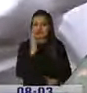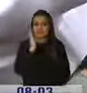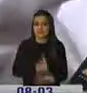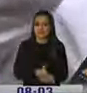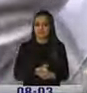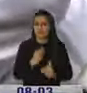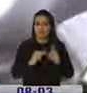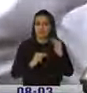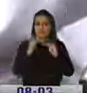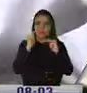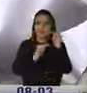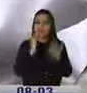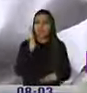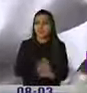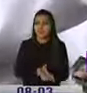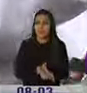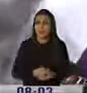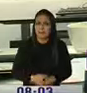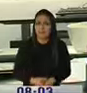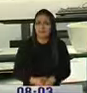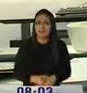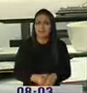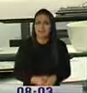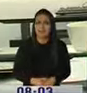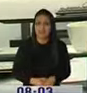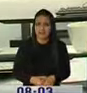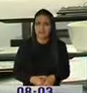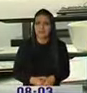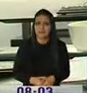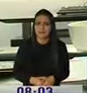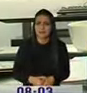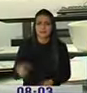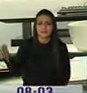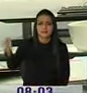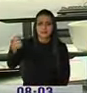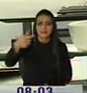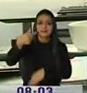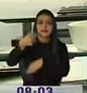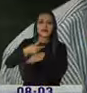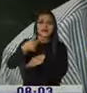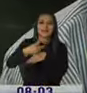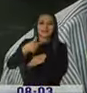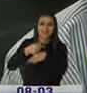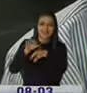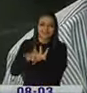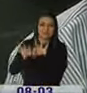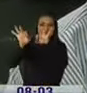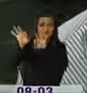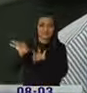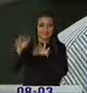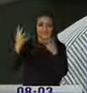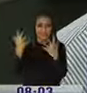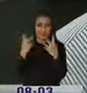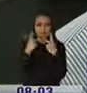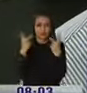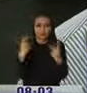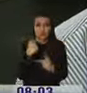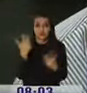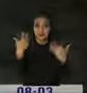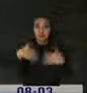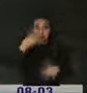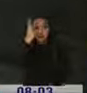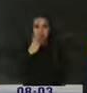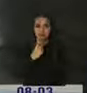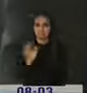va a permitir que se siga ofendiendo a la comunidad. Para Juan Pablo Solórzano, gerente subrogante del EMOP, aún no está todo dicho, pues